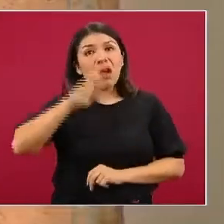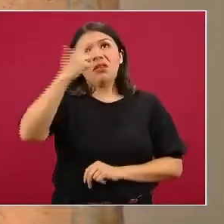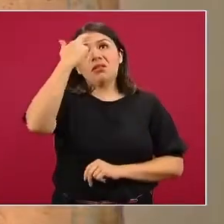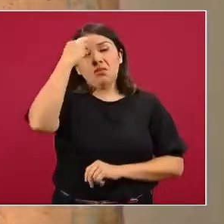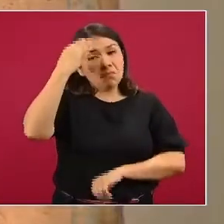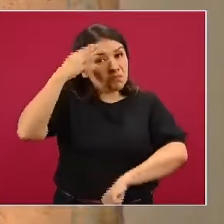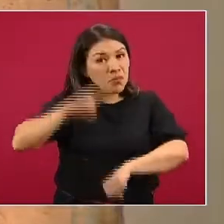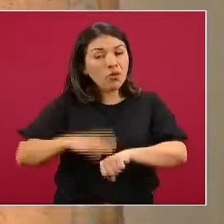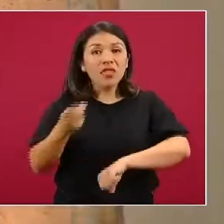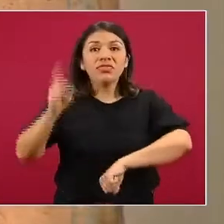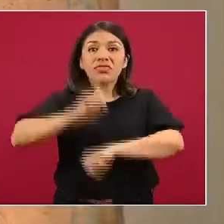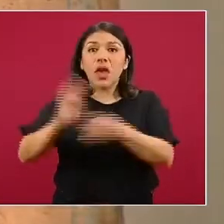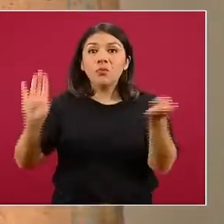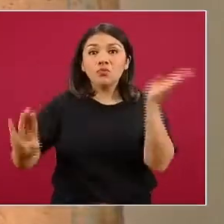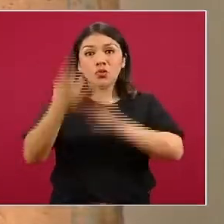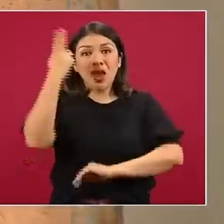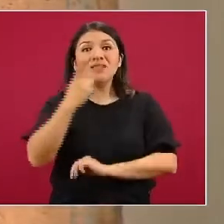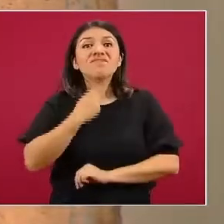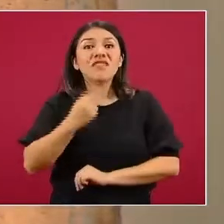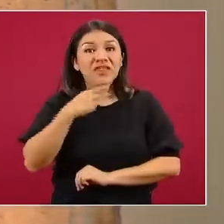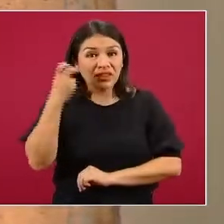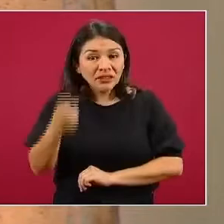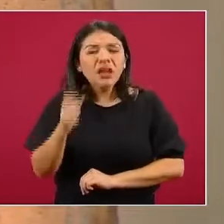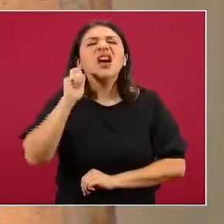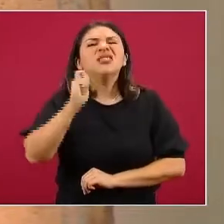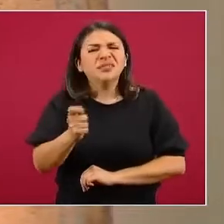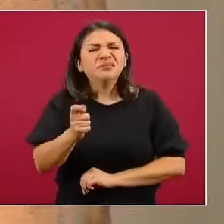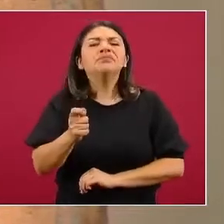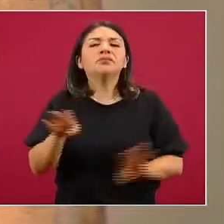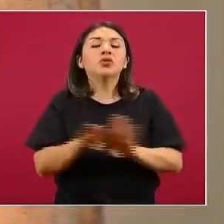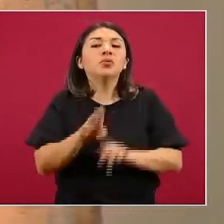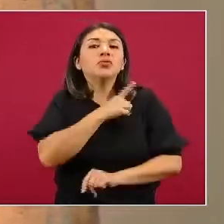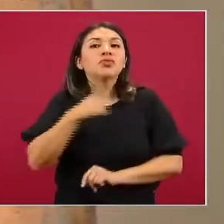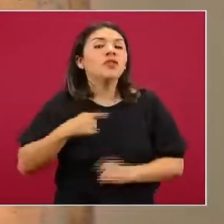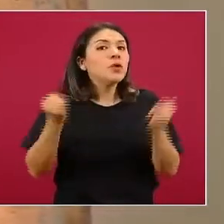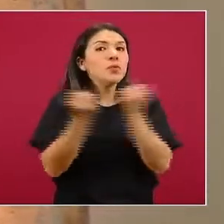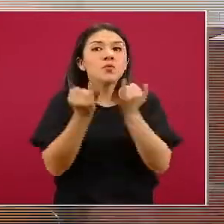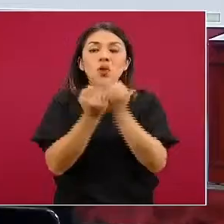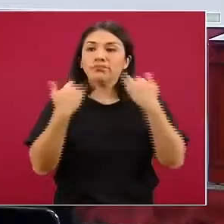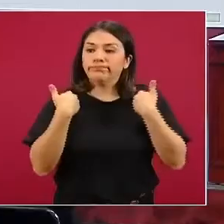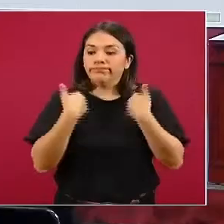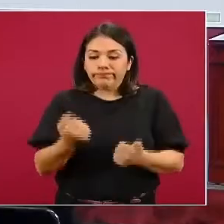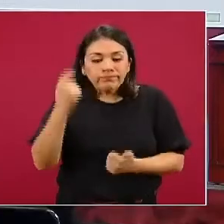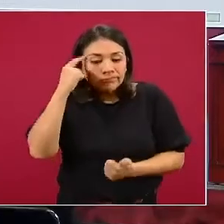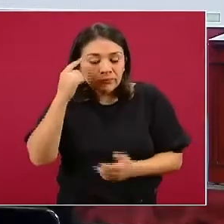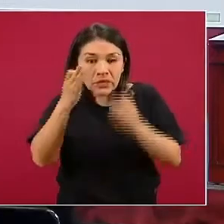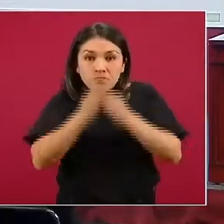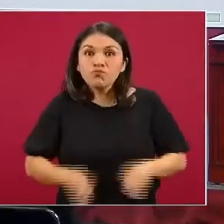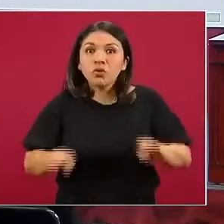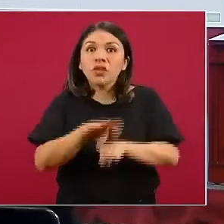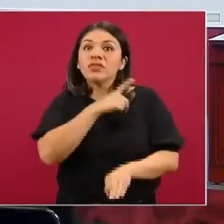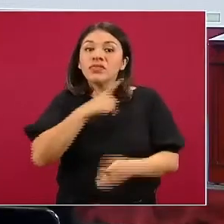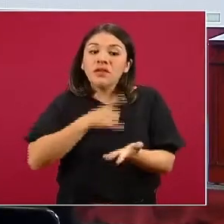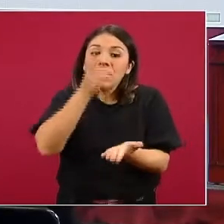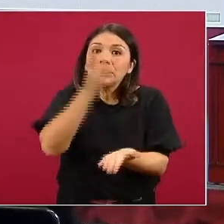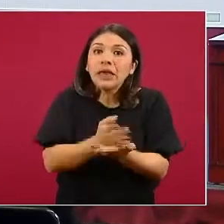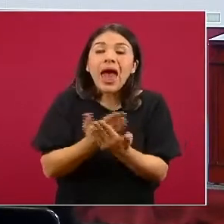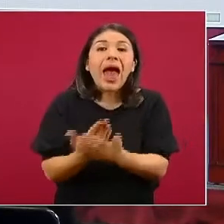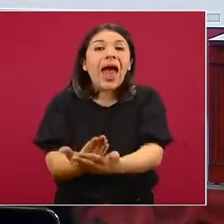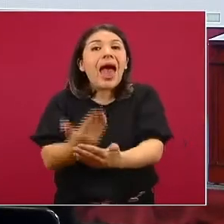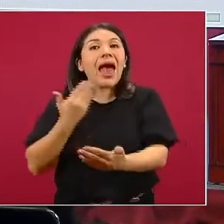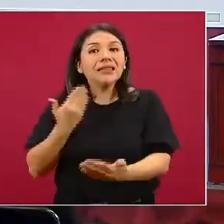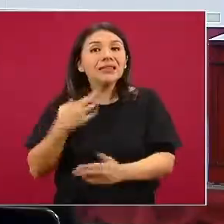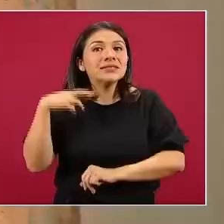Mundial de la Diabetes es para hacer conciencia sobre la importancia de la detección oportuna. Cuando